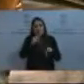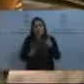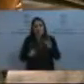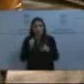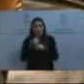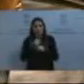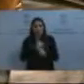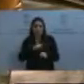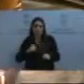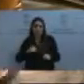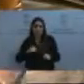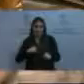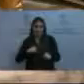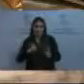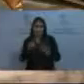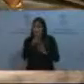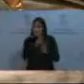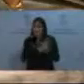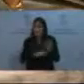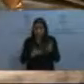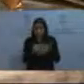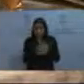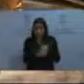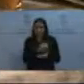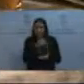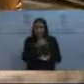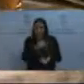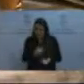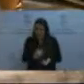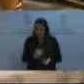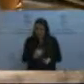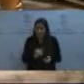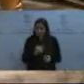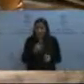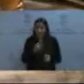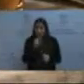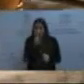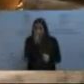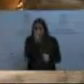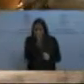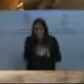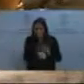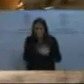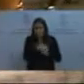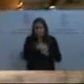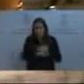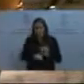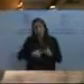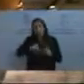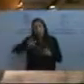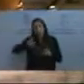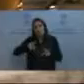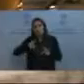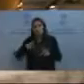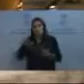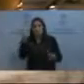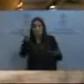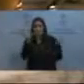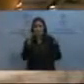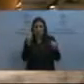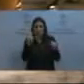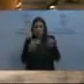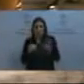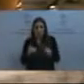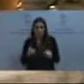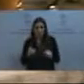autónomos. Este conjunto de medidas ya están y se mantendrán en los próximos ejercicios y se incorporarán todas aquellas que se deriven de